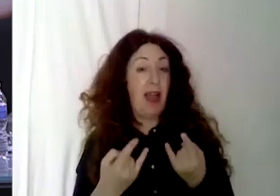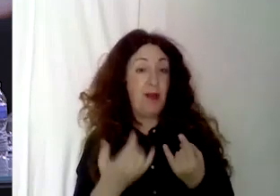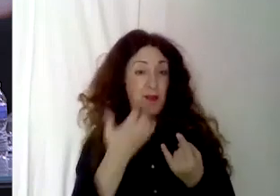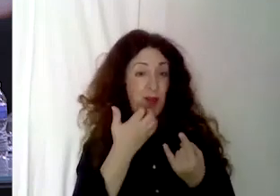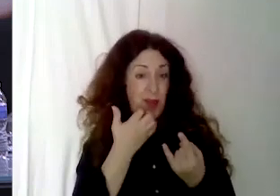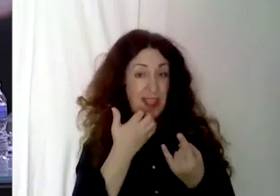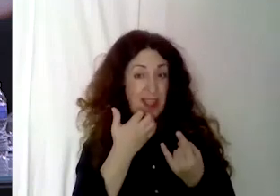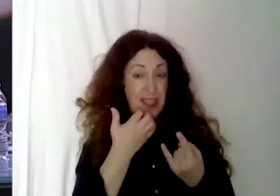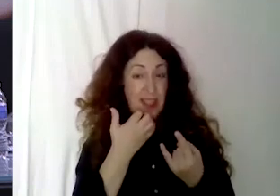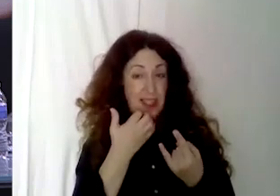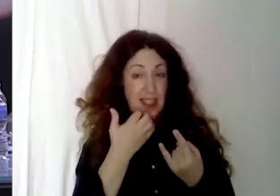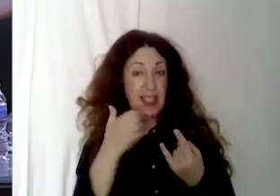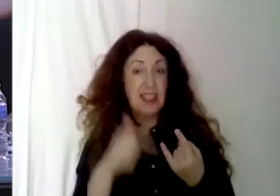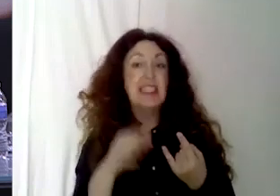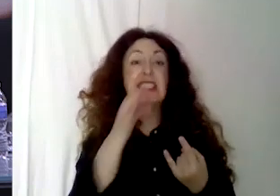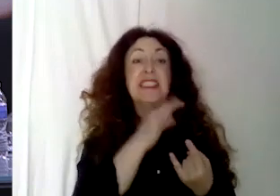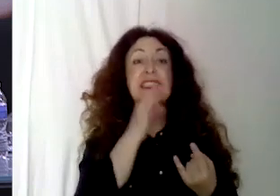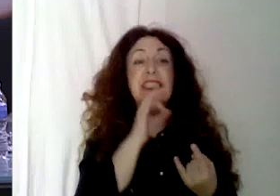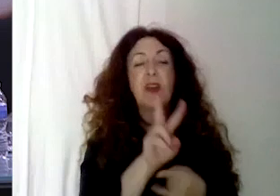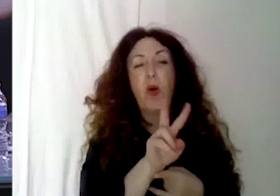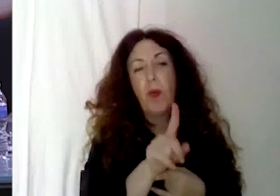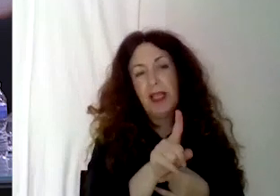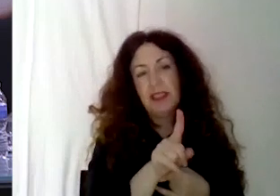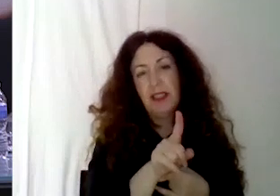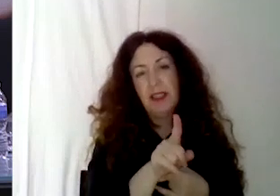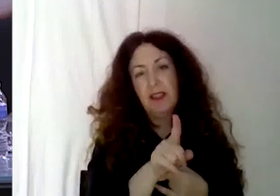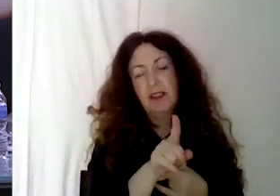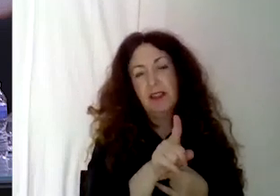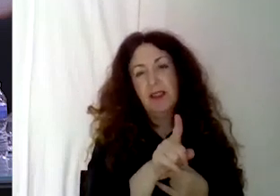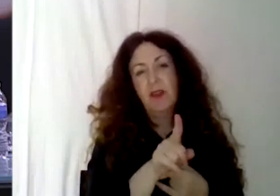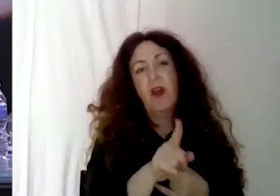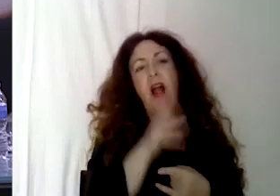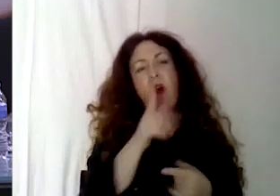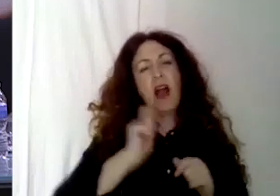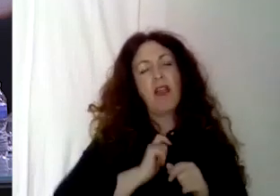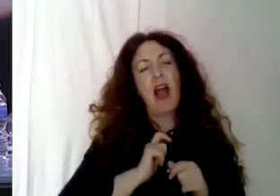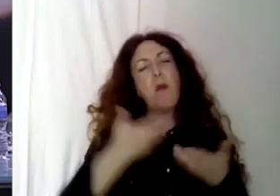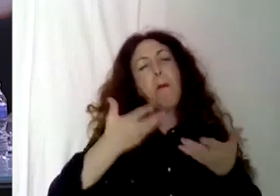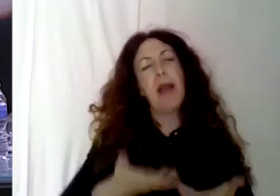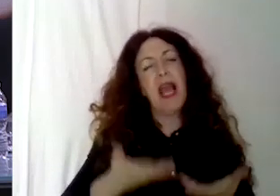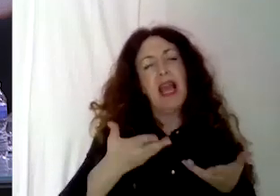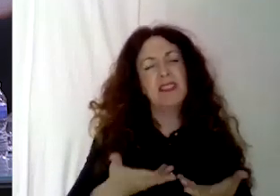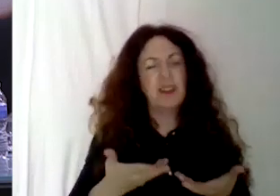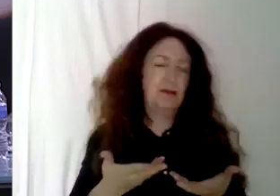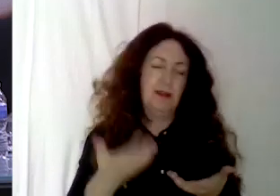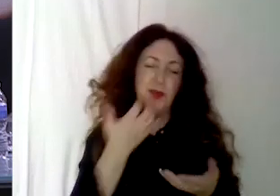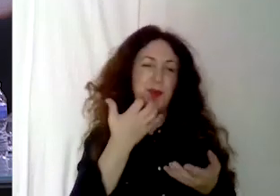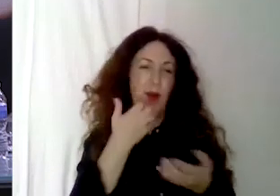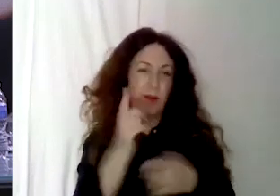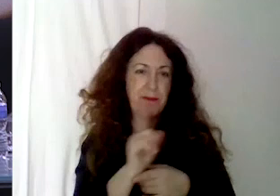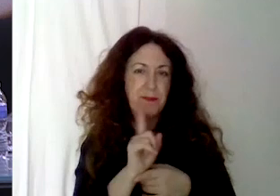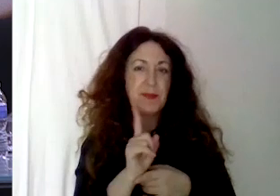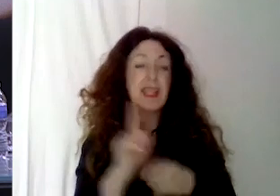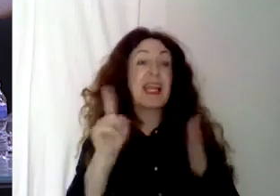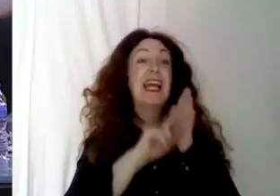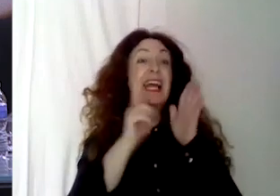¿Qué es lo que nos pesa en el siglo XXI? Es una broma esto que nos pesa la ley de la gravedad, ¿no? Lo mismo. Porque estamos descubriendo que a lo mejor la ley de la